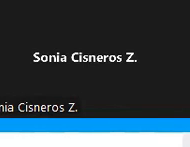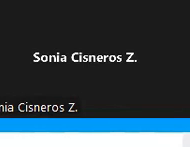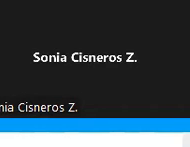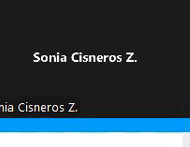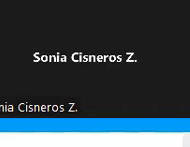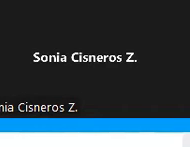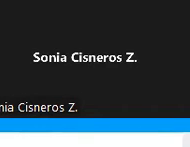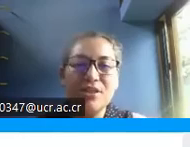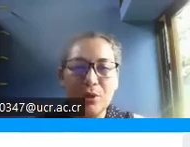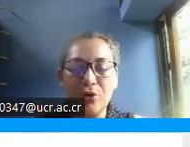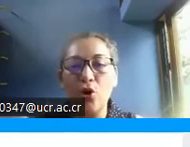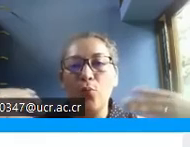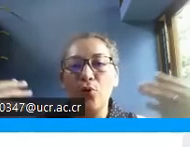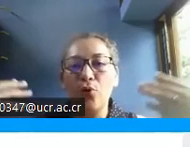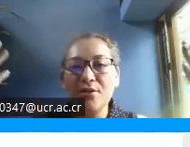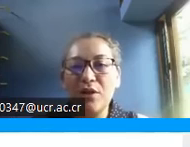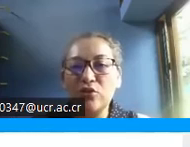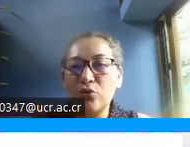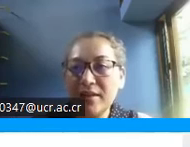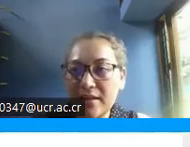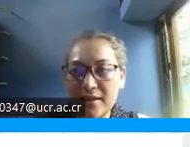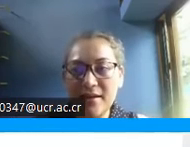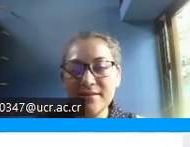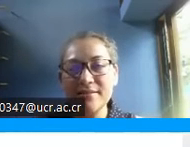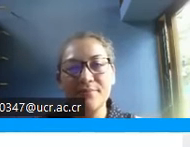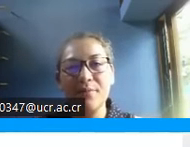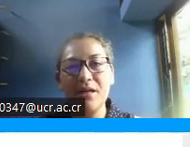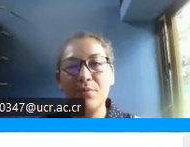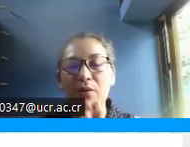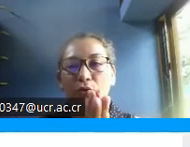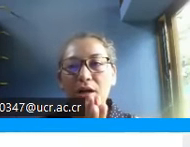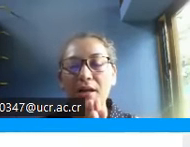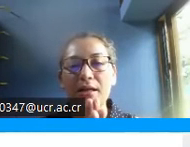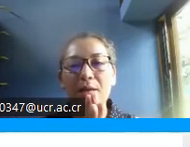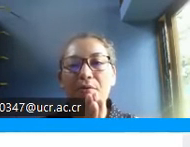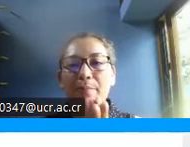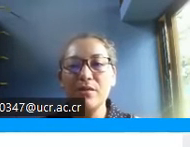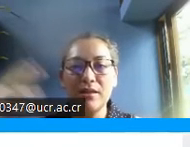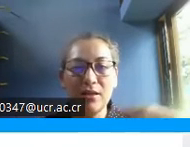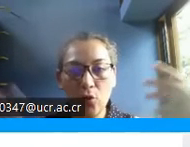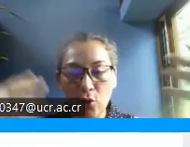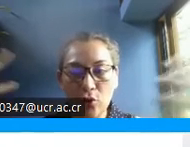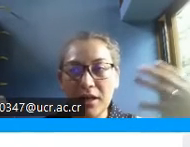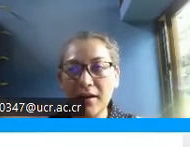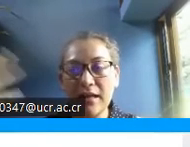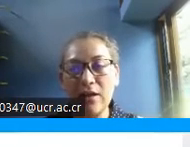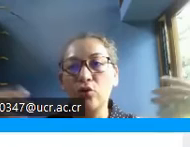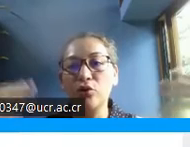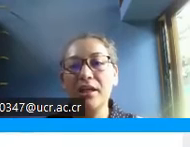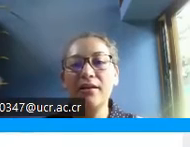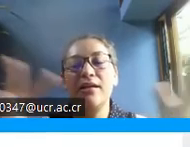Sí, señora. Okay. Ok, listo. Entonces, bueno, voy a hacer una lluvia de ideas, ¿verdad? En primer lugar, que me va a permitir como